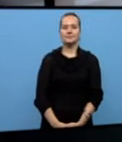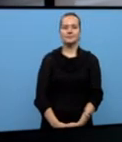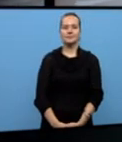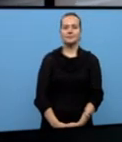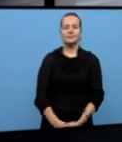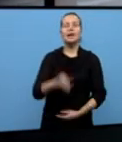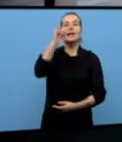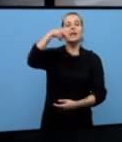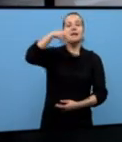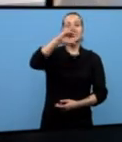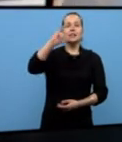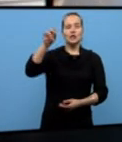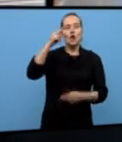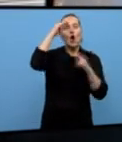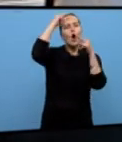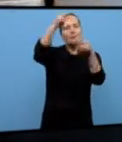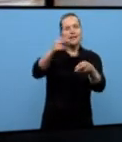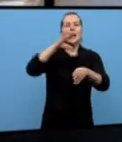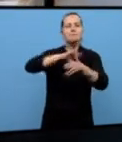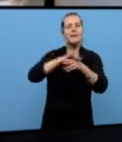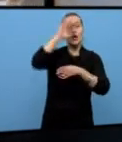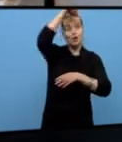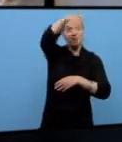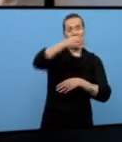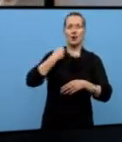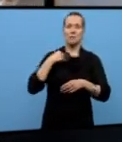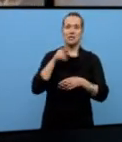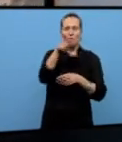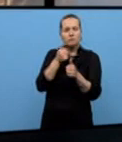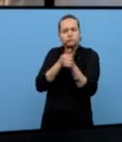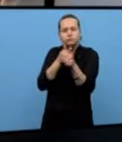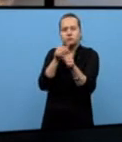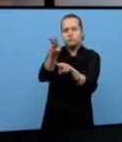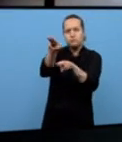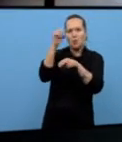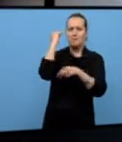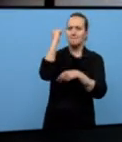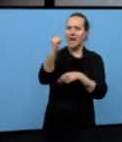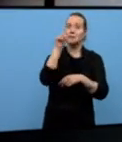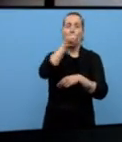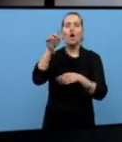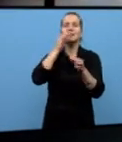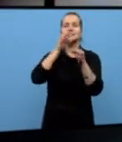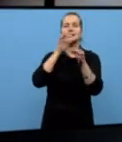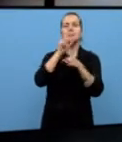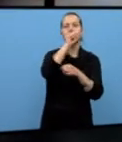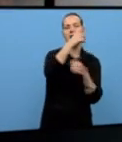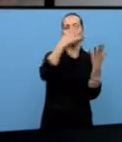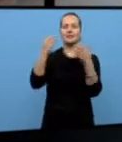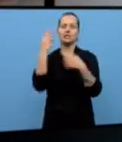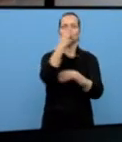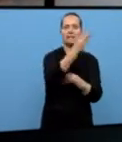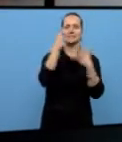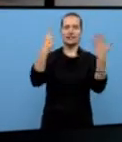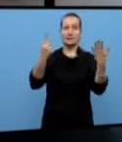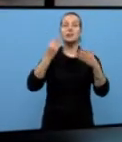O Incio rendeu homenaxe ao médico republicano da vila que foi perseguido e asesinado o 11 de setembro de 1936 ás